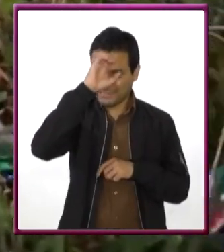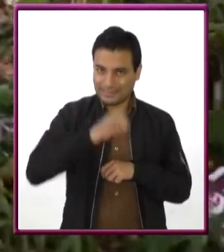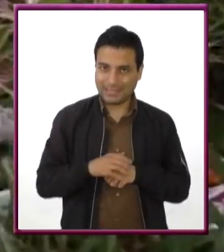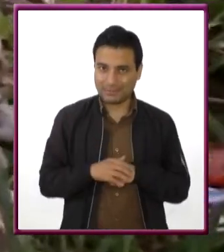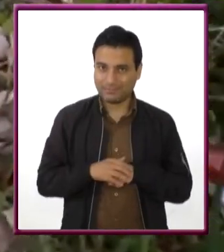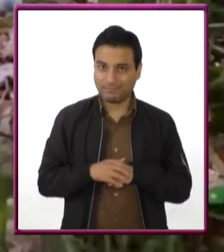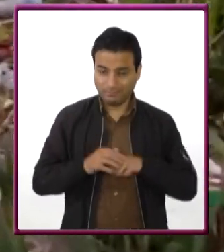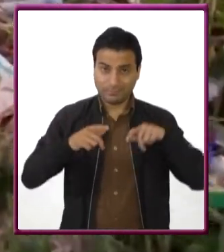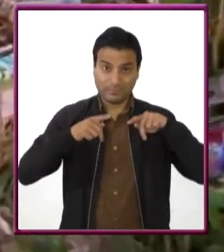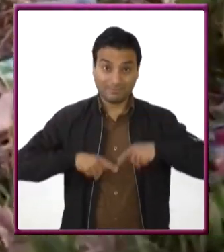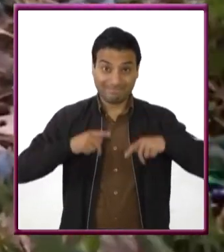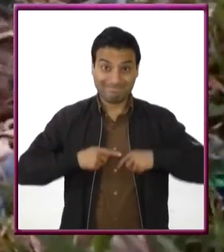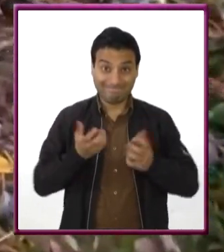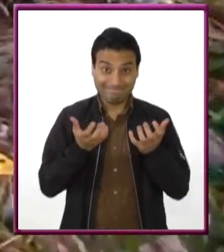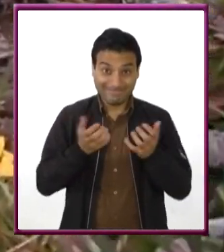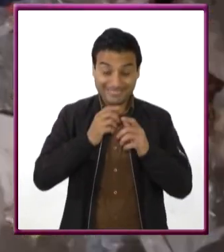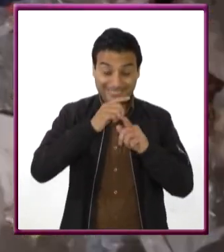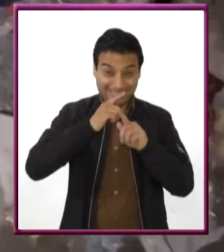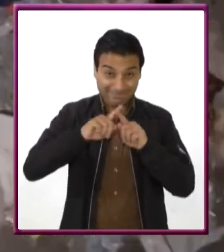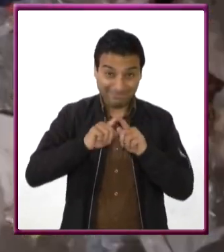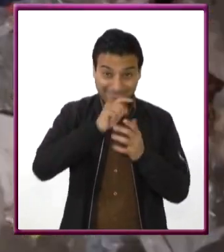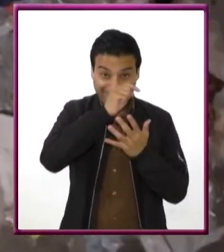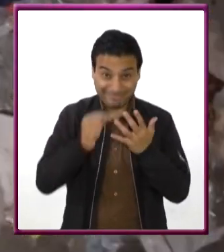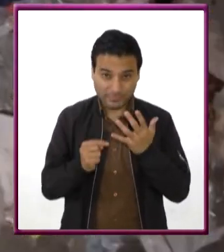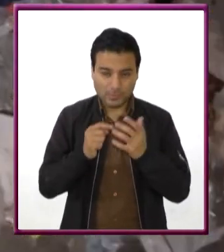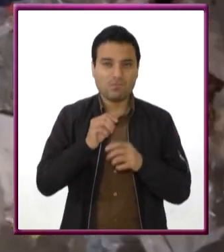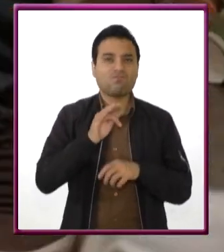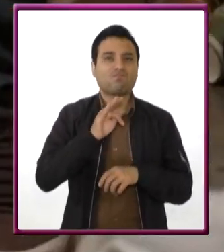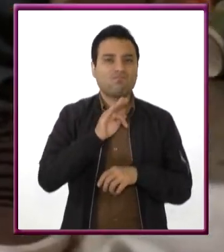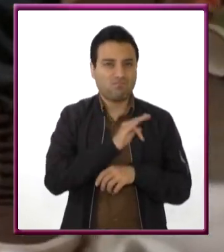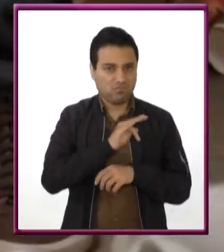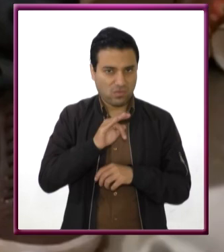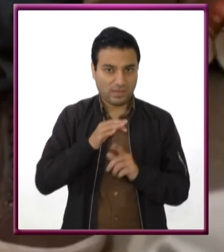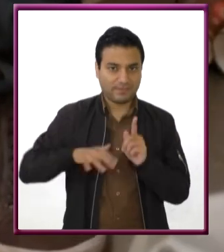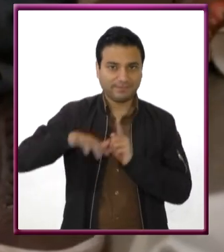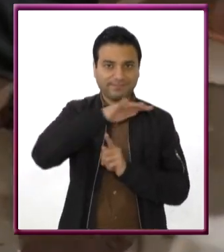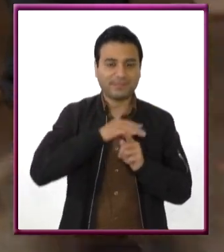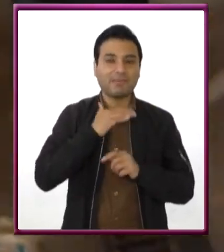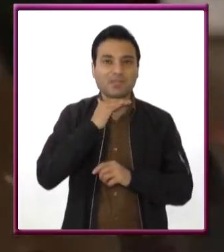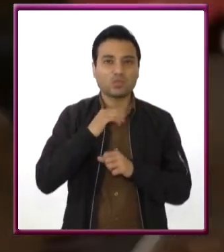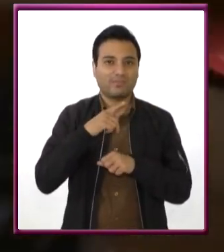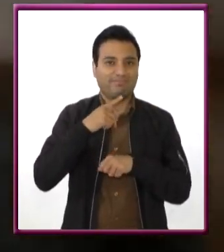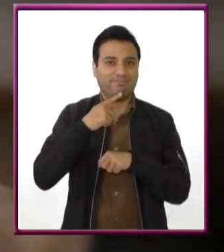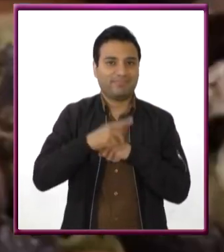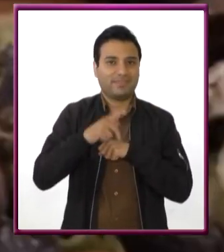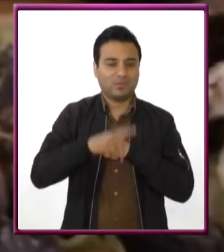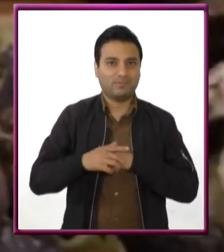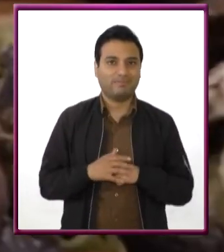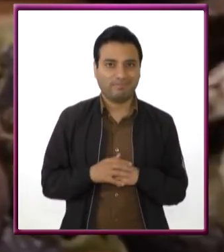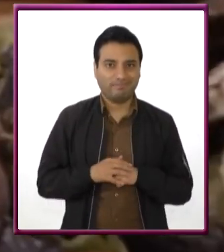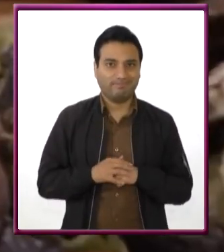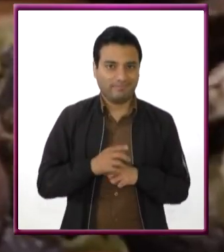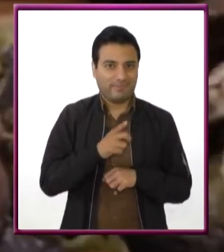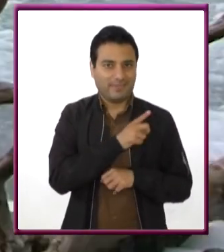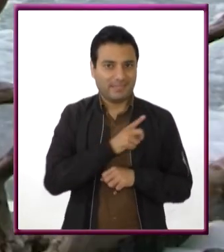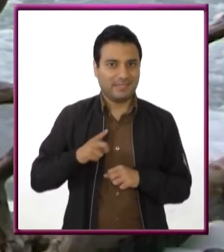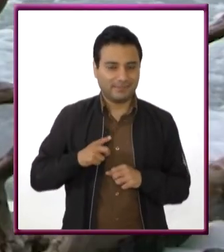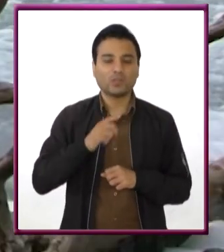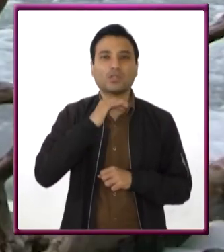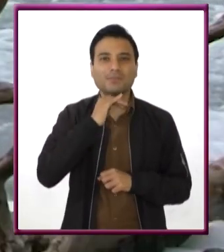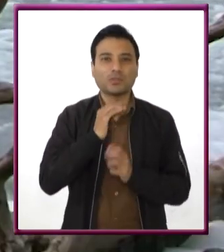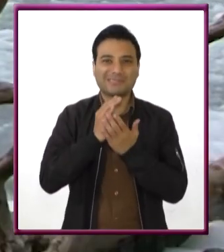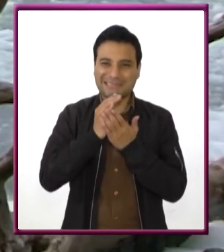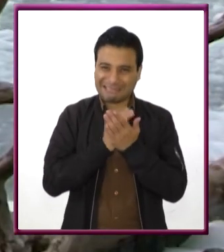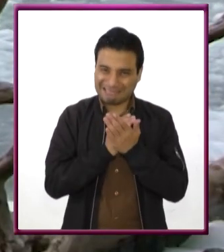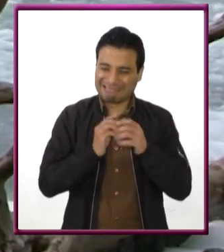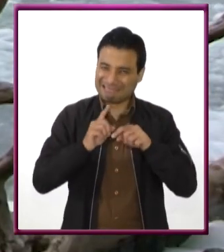humanas tienen sobre el medio ambiente y entender cómo es que la contaminación regresa a nosotros para poder mitigarla o prevenirla y